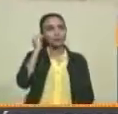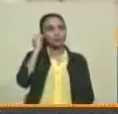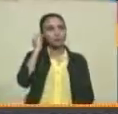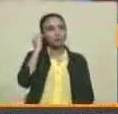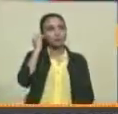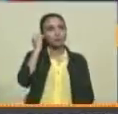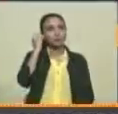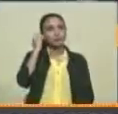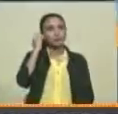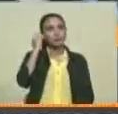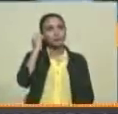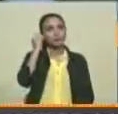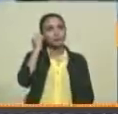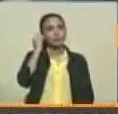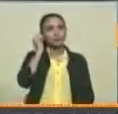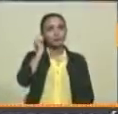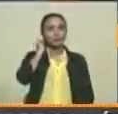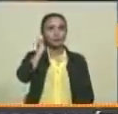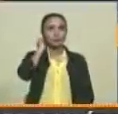Campeones.